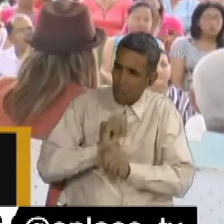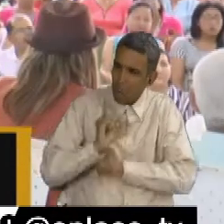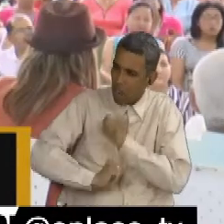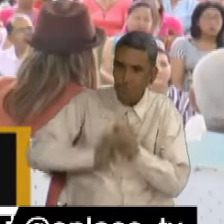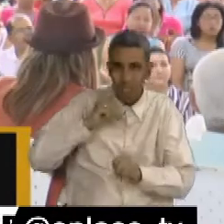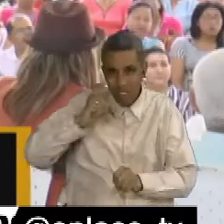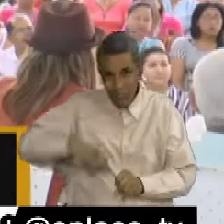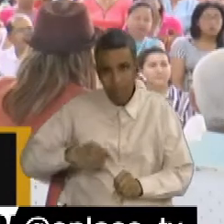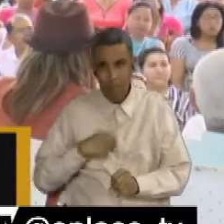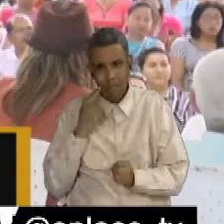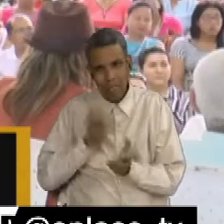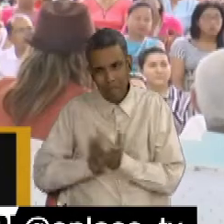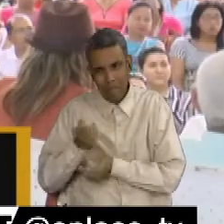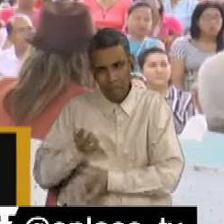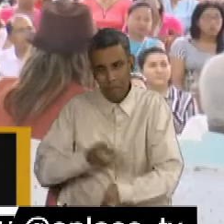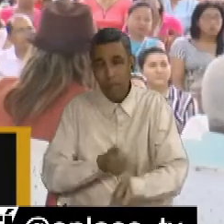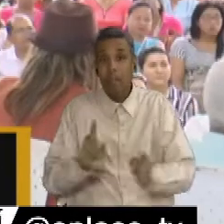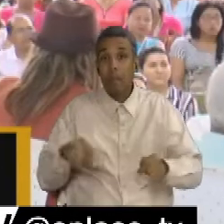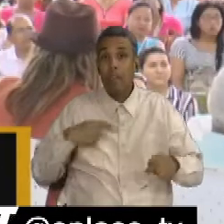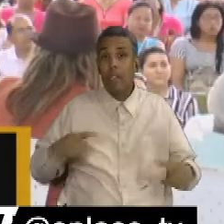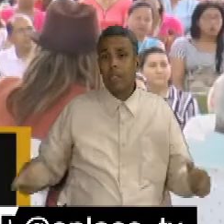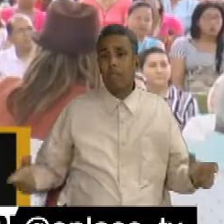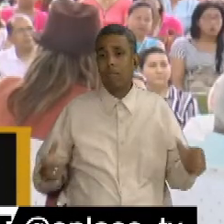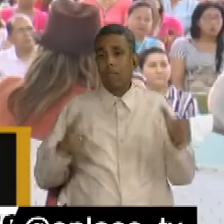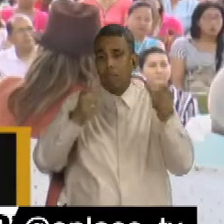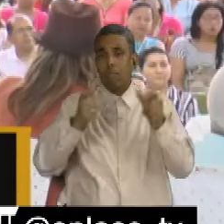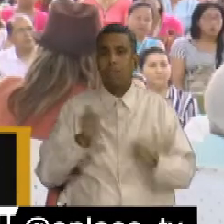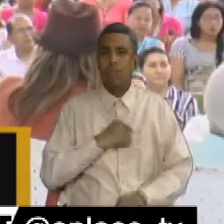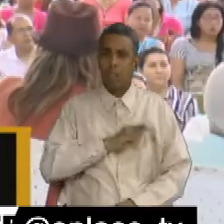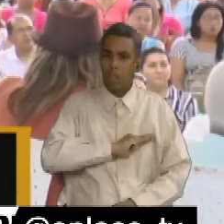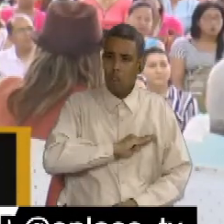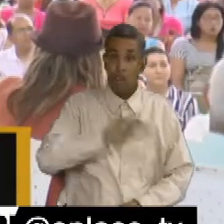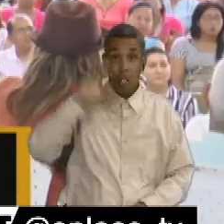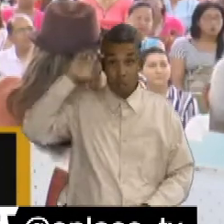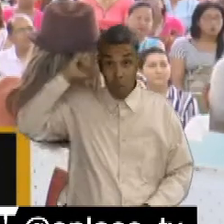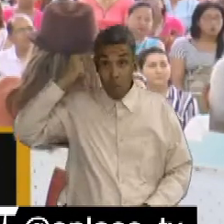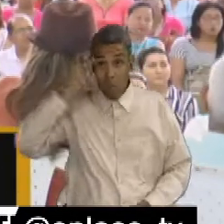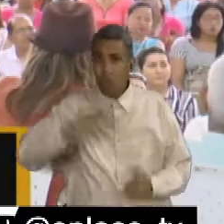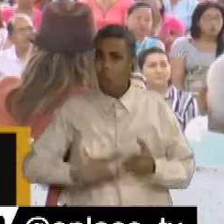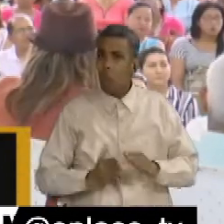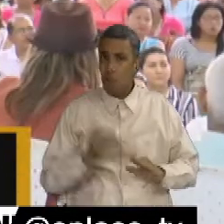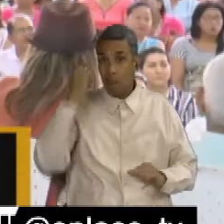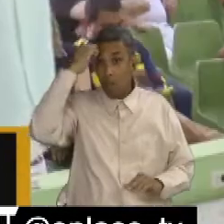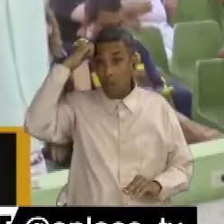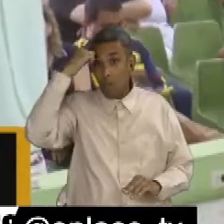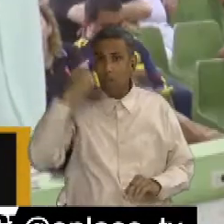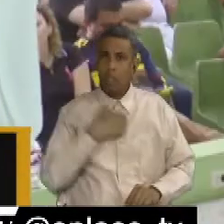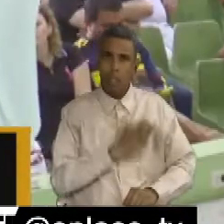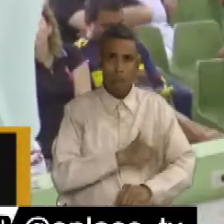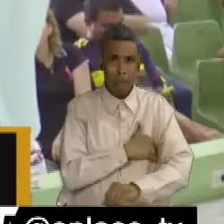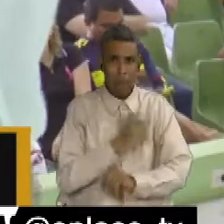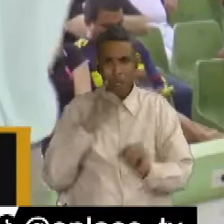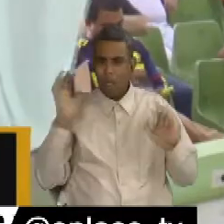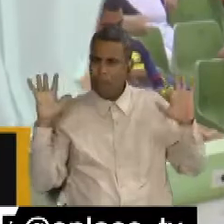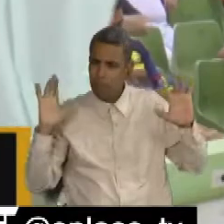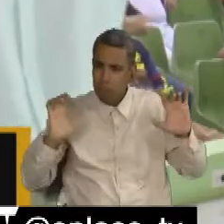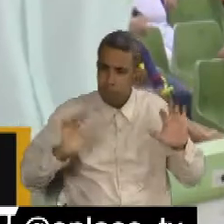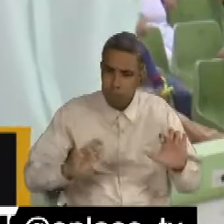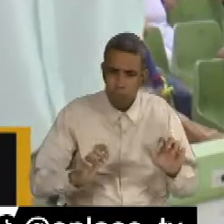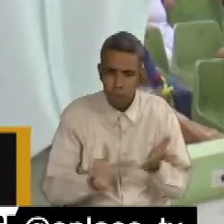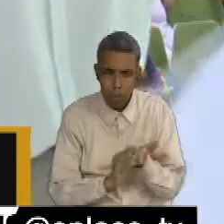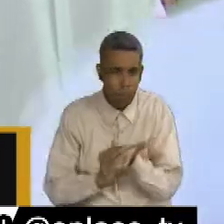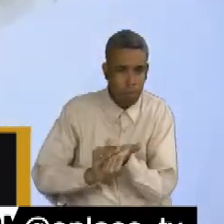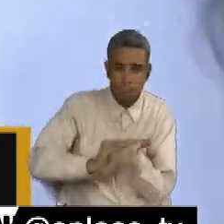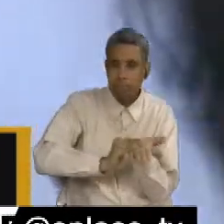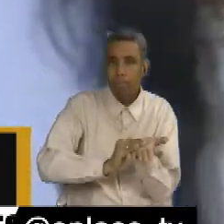el gobierno, sino que también entran gobernadores, alcaldes, entran los maestros y entra el Ministerio Público a definir la propuesta para financiar